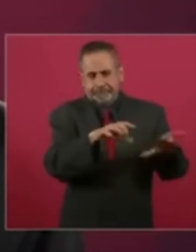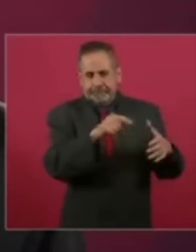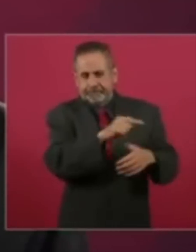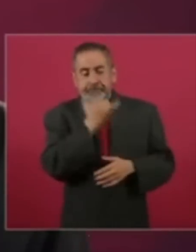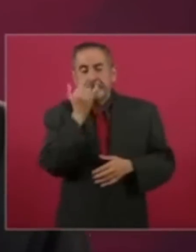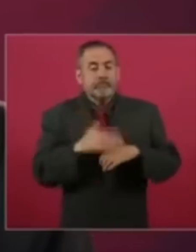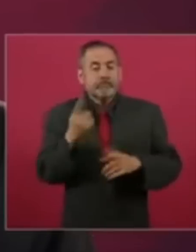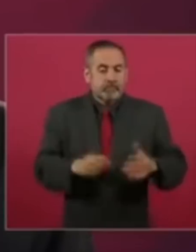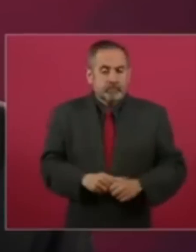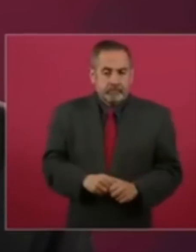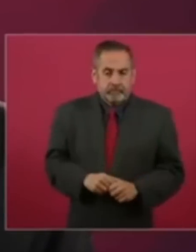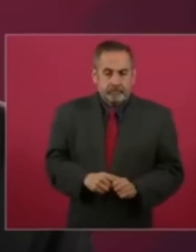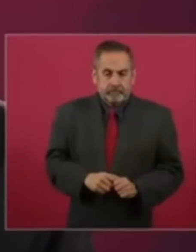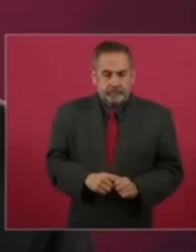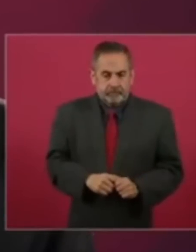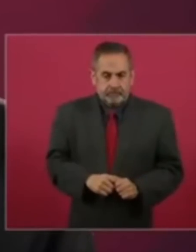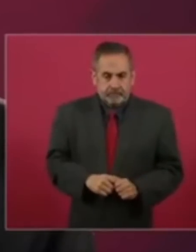porque